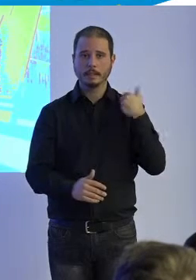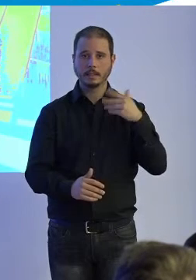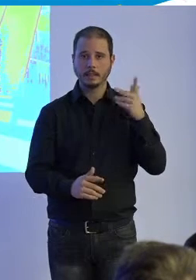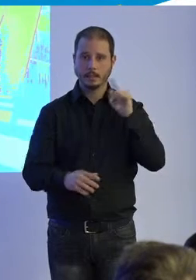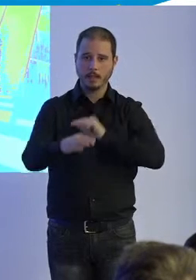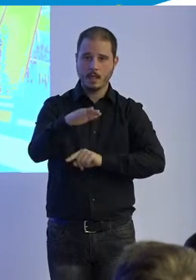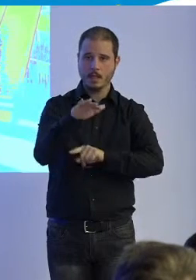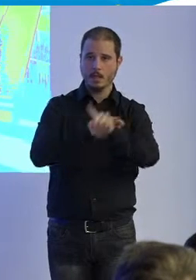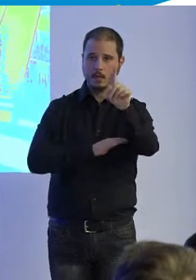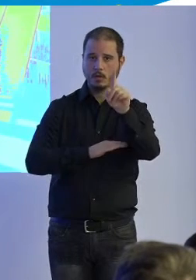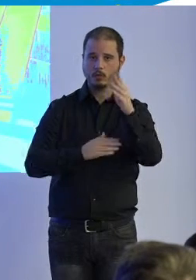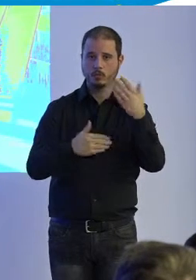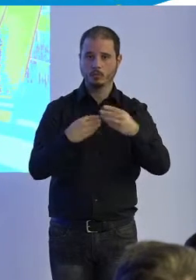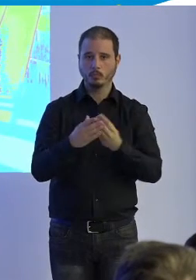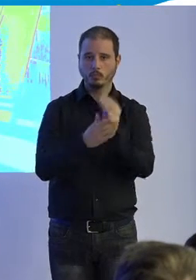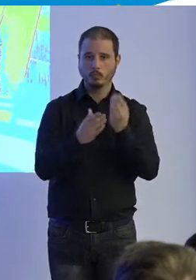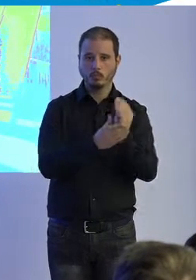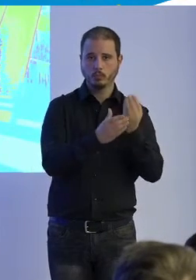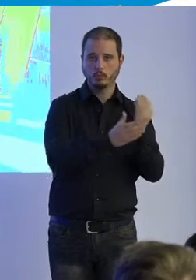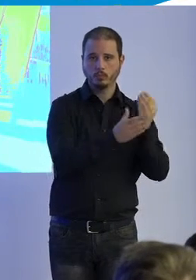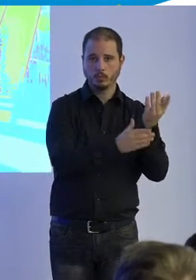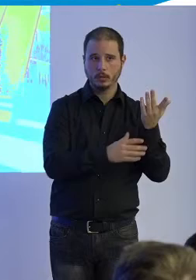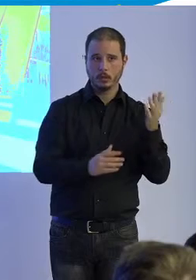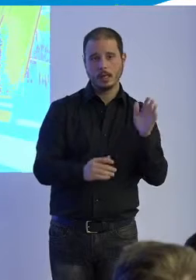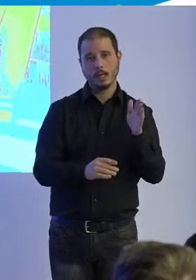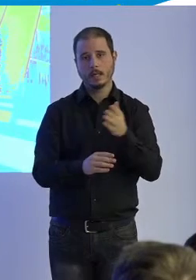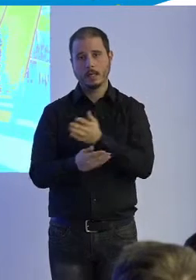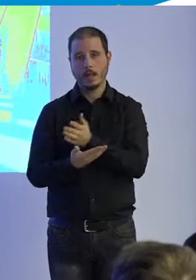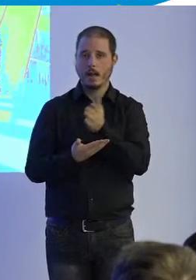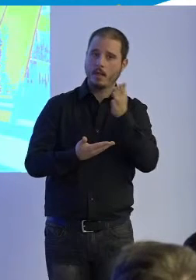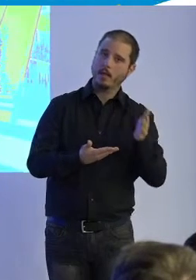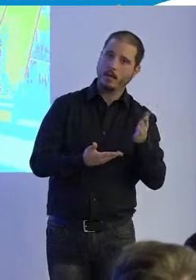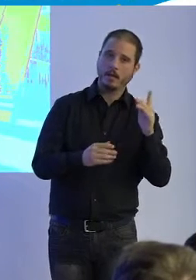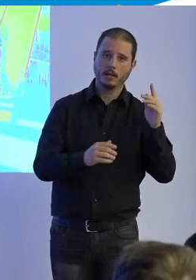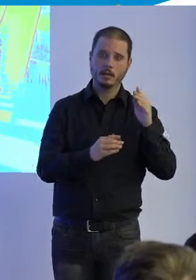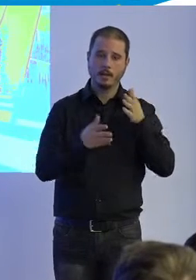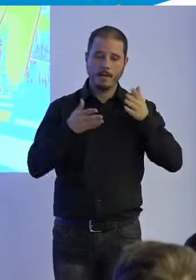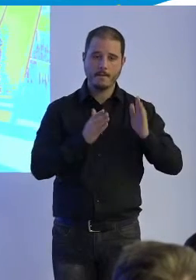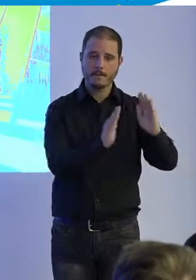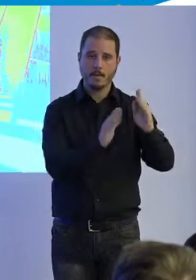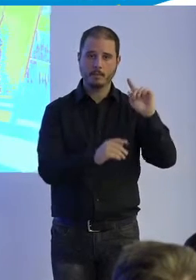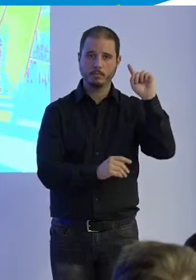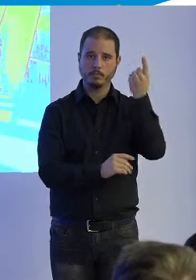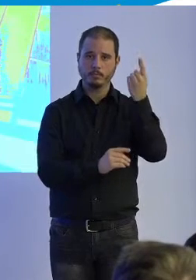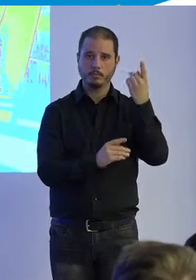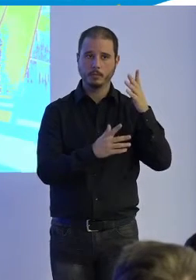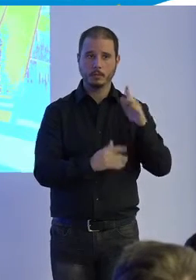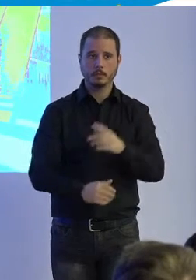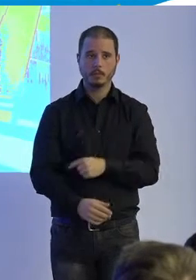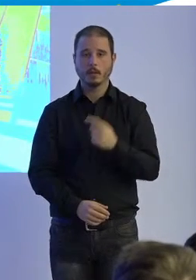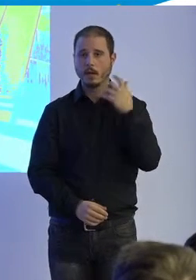desarrollo, en producción. Mientras que están las que están a la izquierda, están en fase de la primera parte para